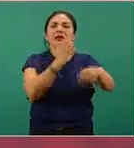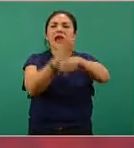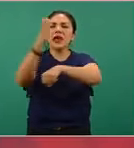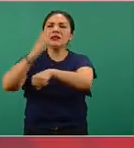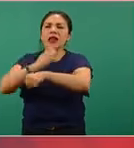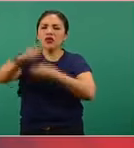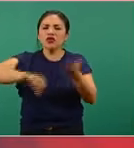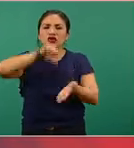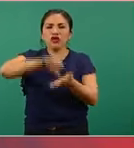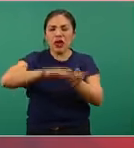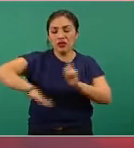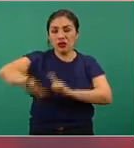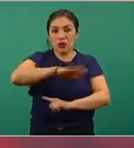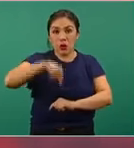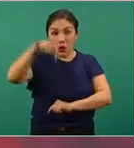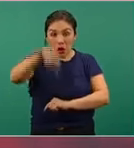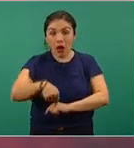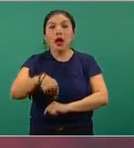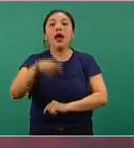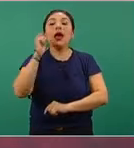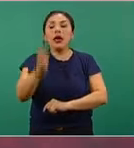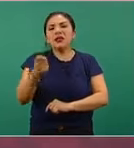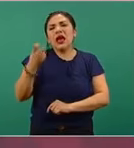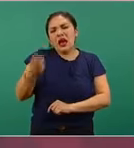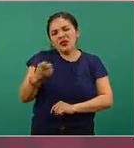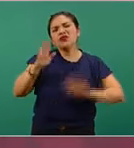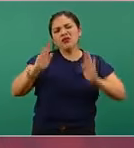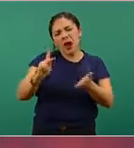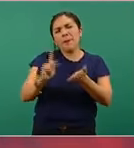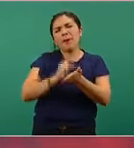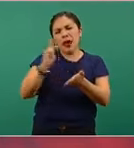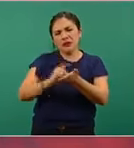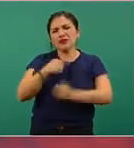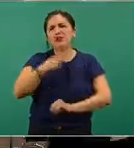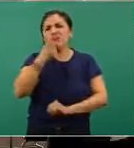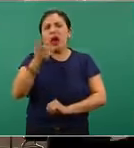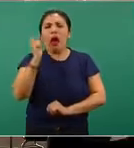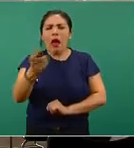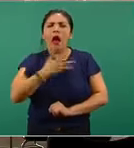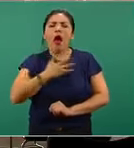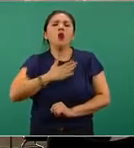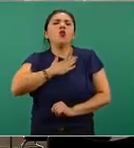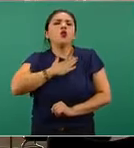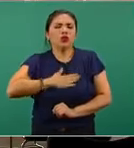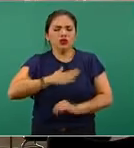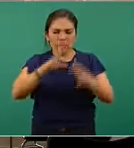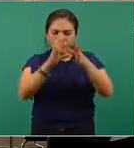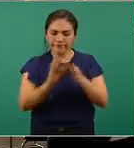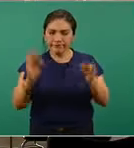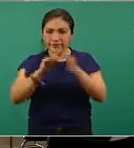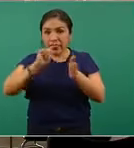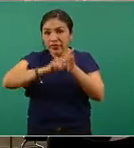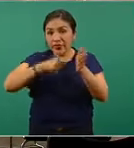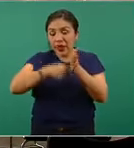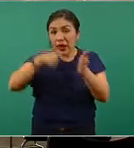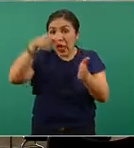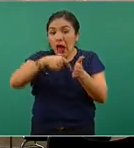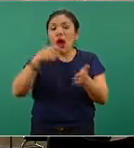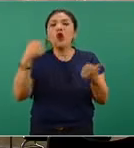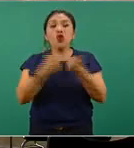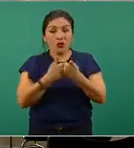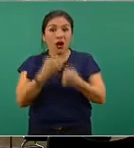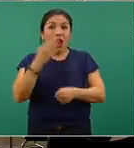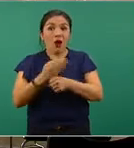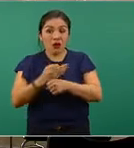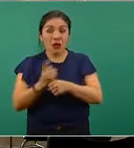de la República. Esto tiene, como hemos comentado ya muchas veces, una justificación técnica que deriva no solamente de la